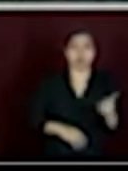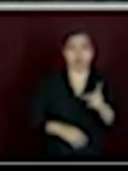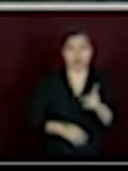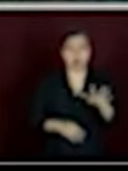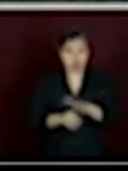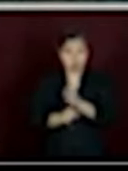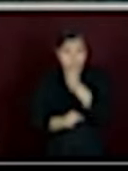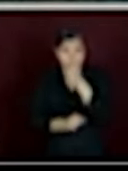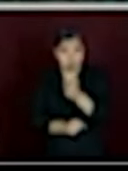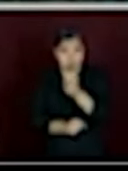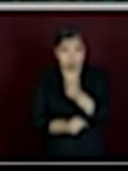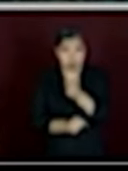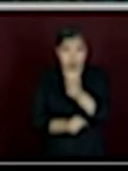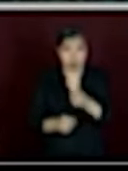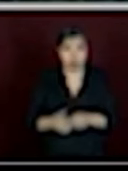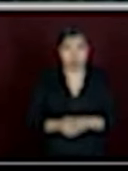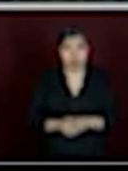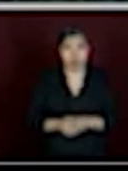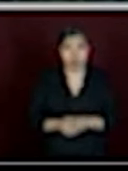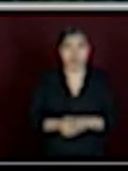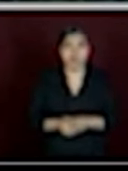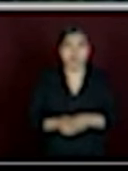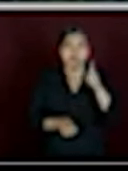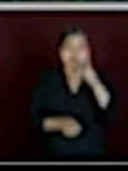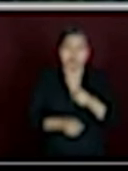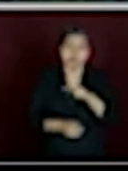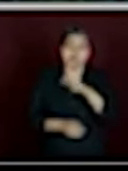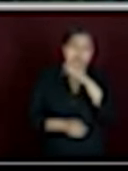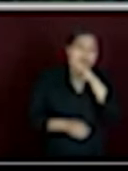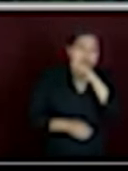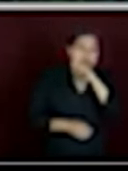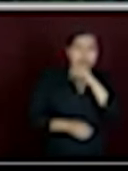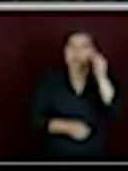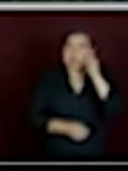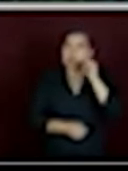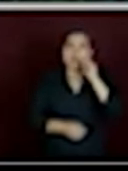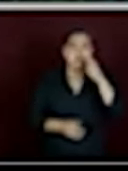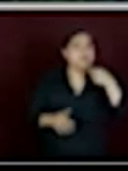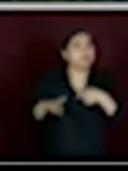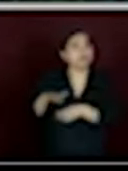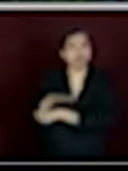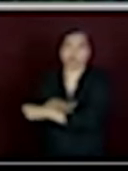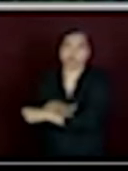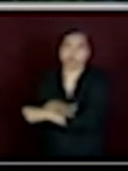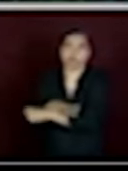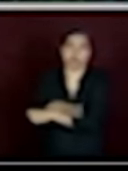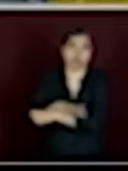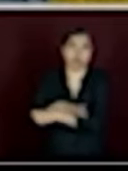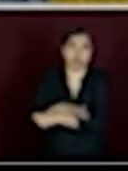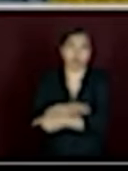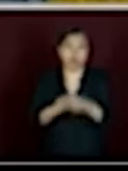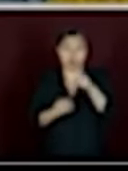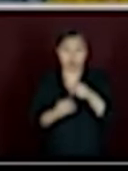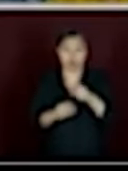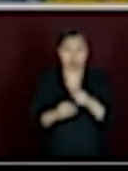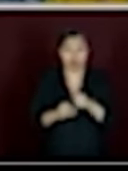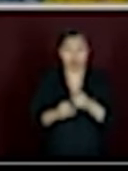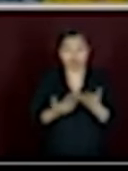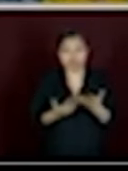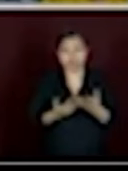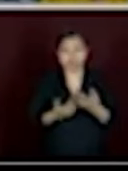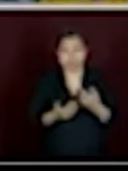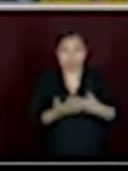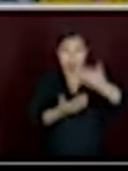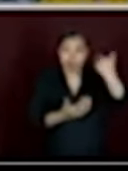presidente tiene su estilo y ahora, a pesar de que provenimos del mismo movimiento, del Movimiento de Regeneración Nacional